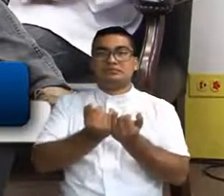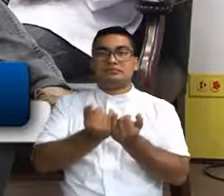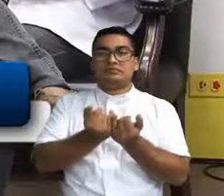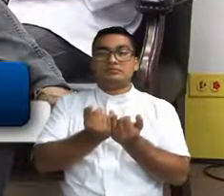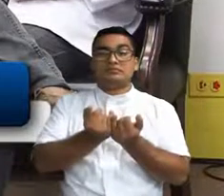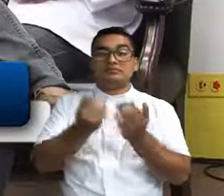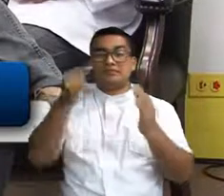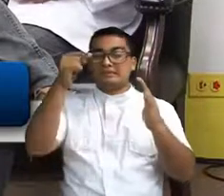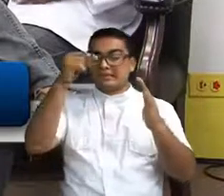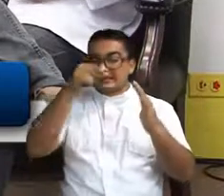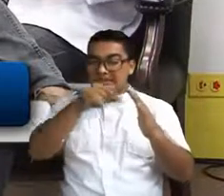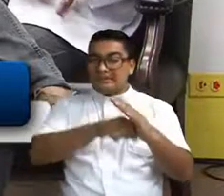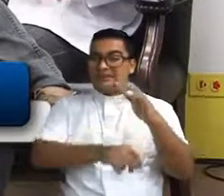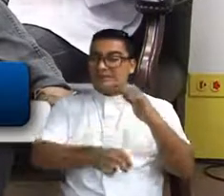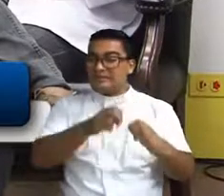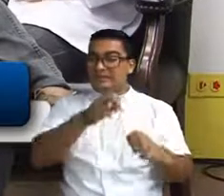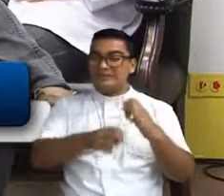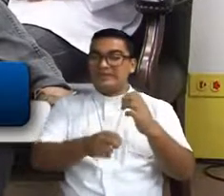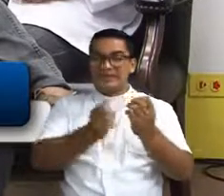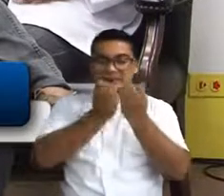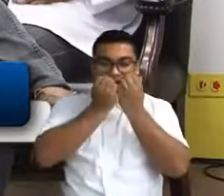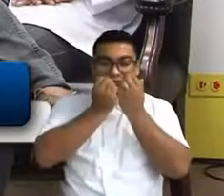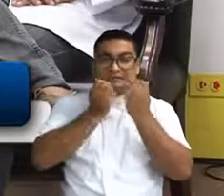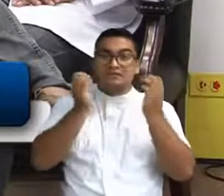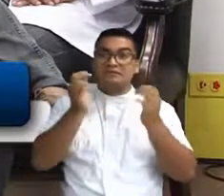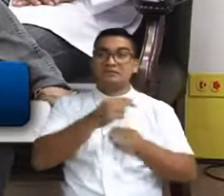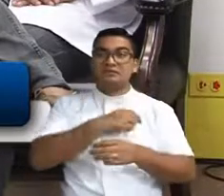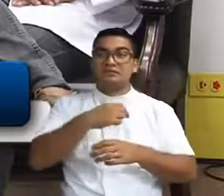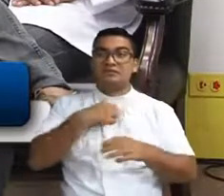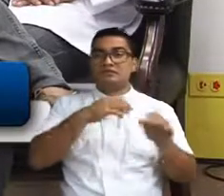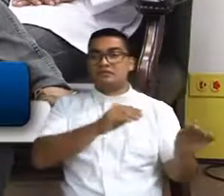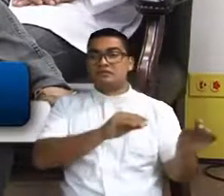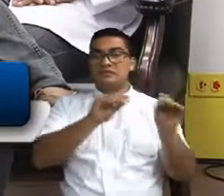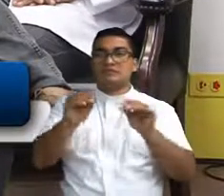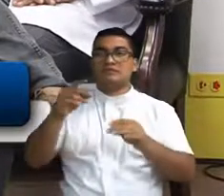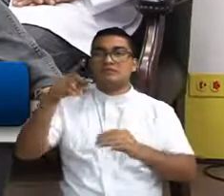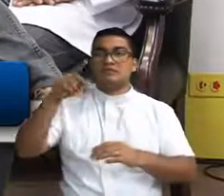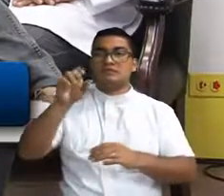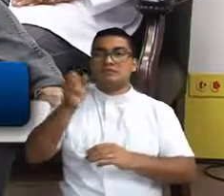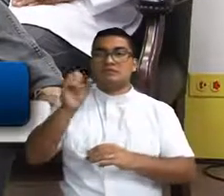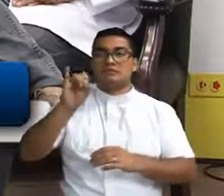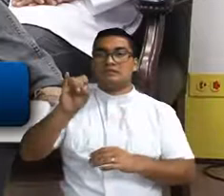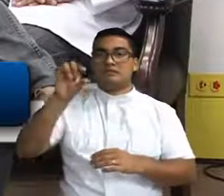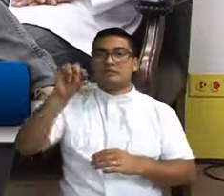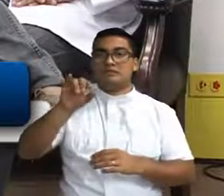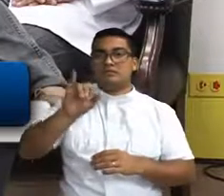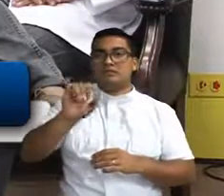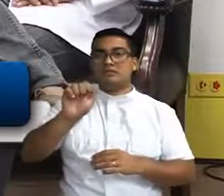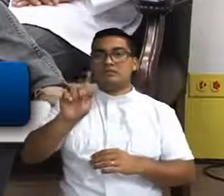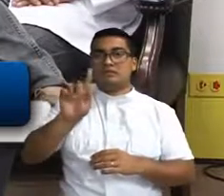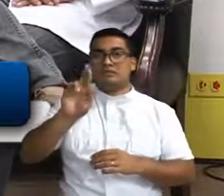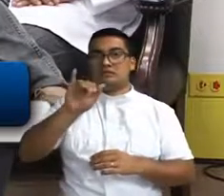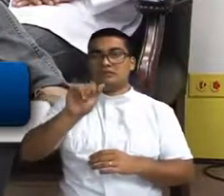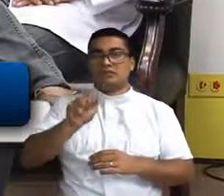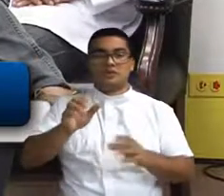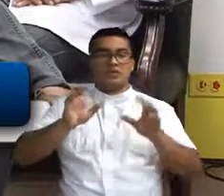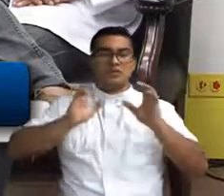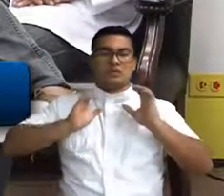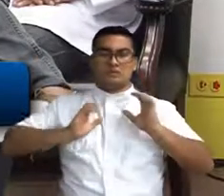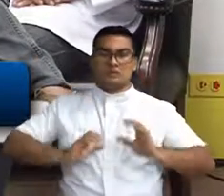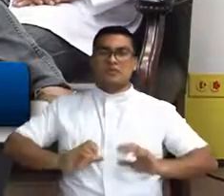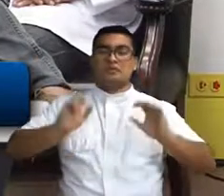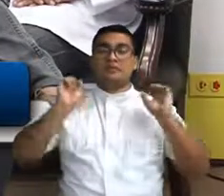mayor profundidad del nivel ansioso, nosotros le hacemos una referencia a psiquiatría. ¿Físicamente hay algún síntoma que nos